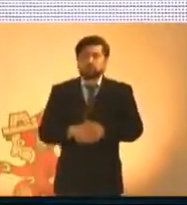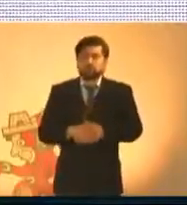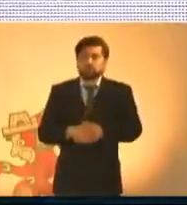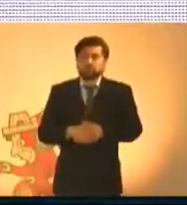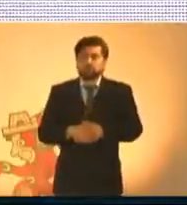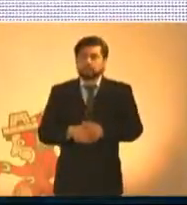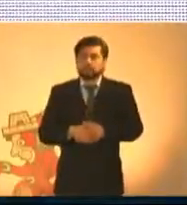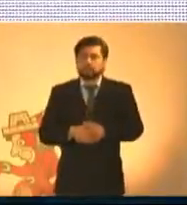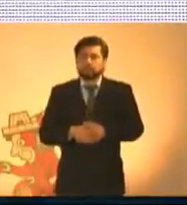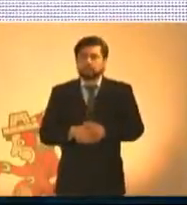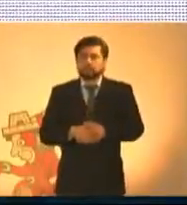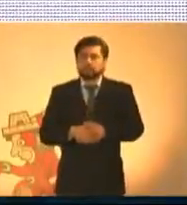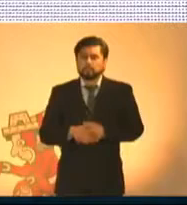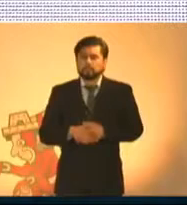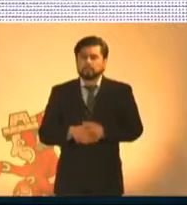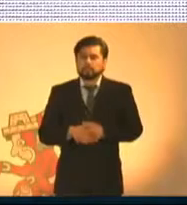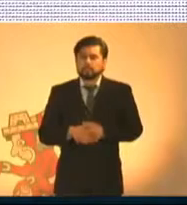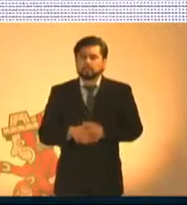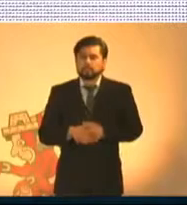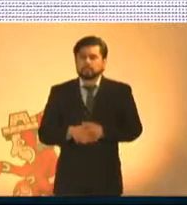yo soy latinoamericano